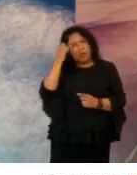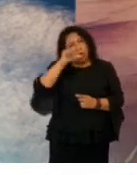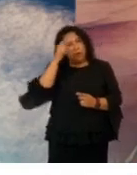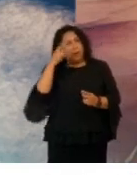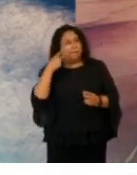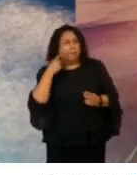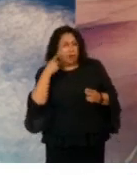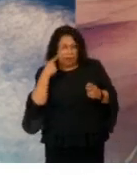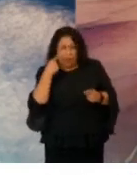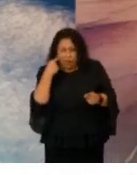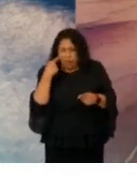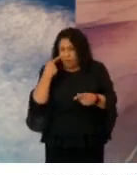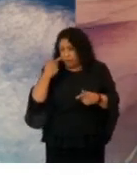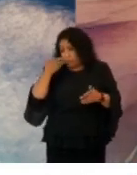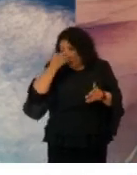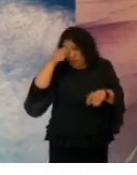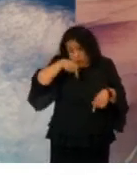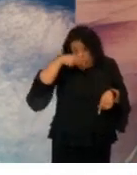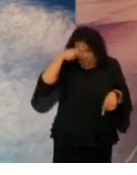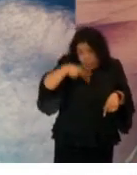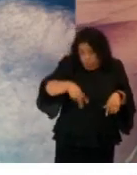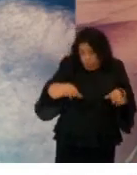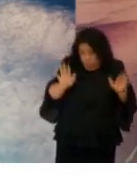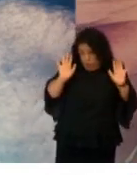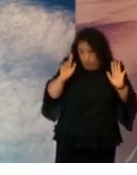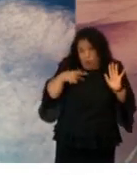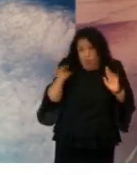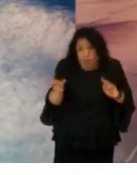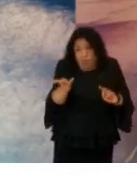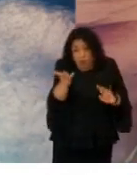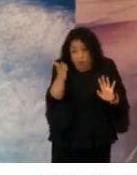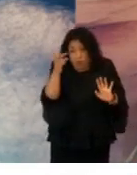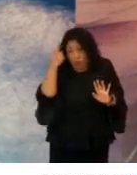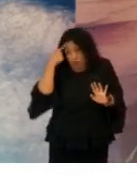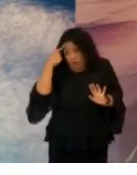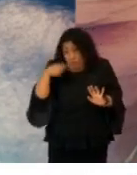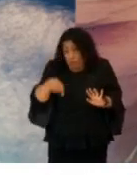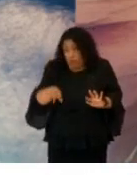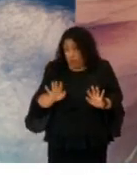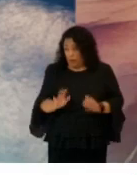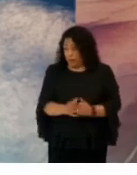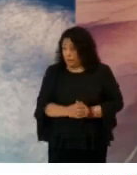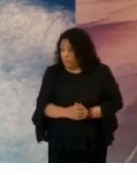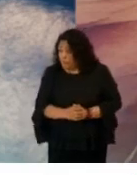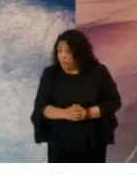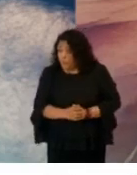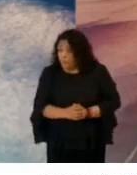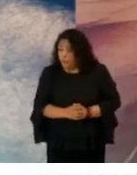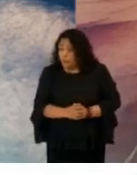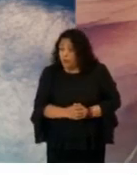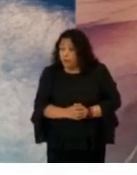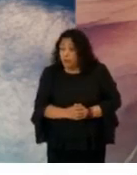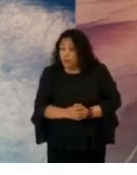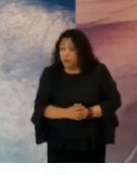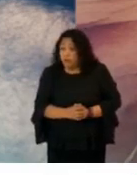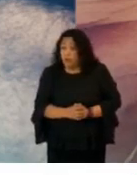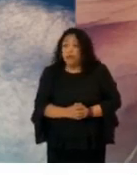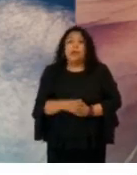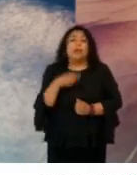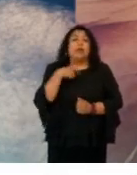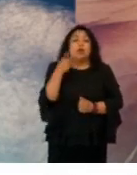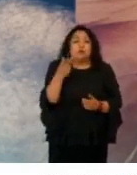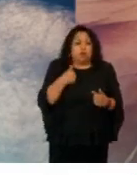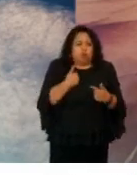ve mucho, no sé si pasa mucho en México, ahí les dejo la pregunta para que también se lo cuestionen ustedes mismos, es la herramienta del